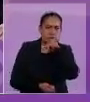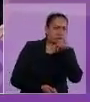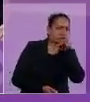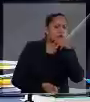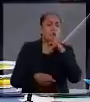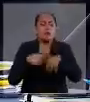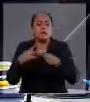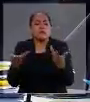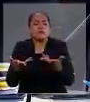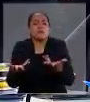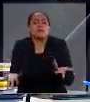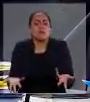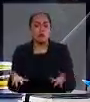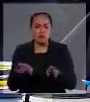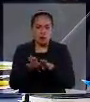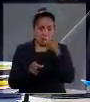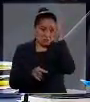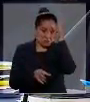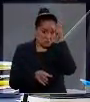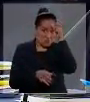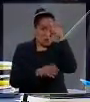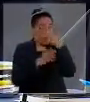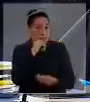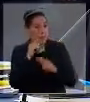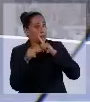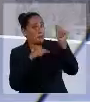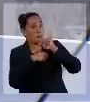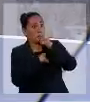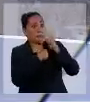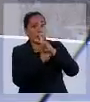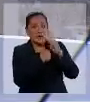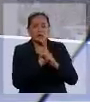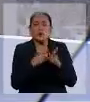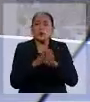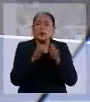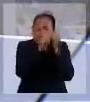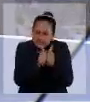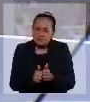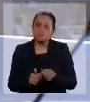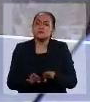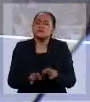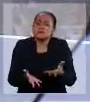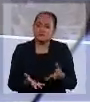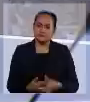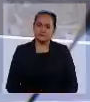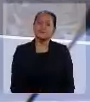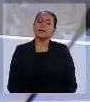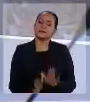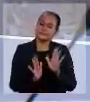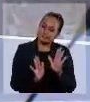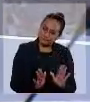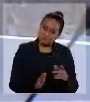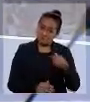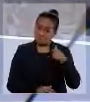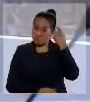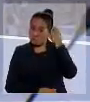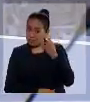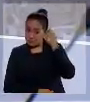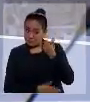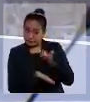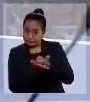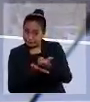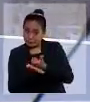dice? Fortalecer todo el plan de becas para